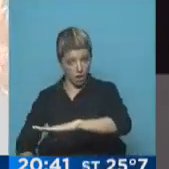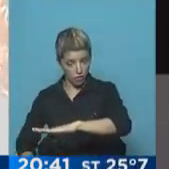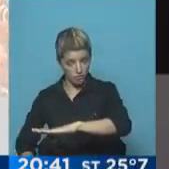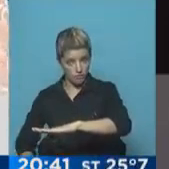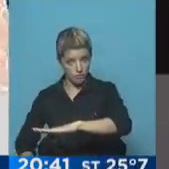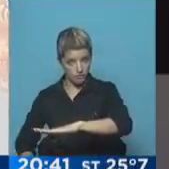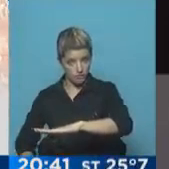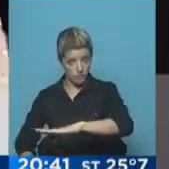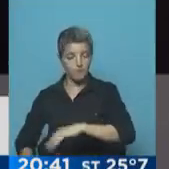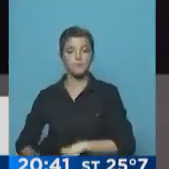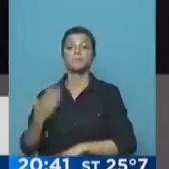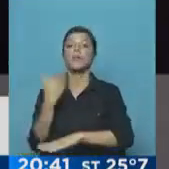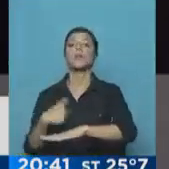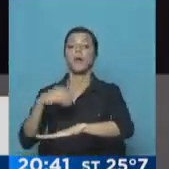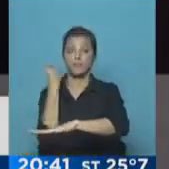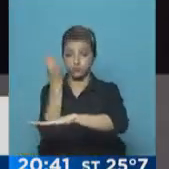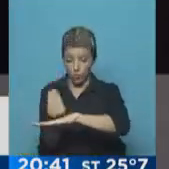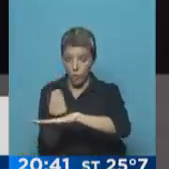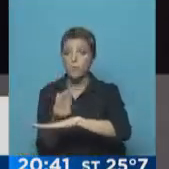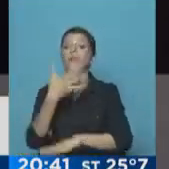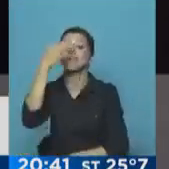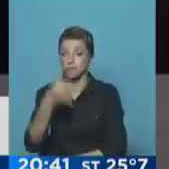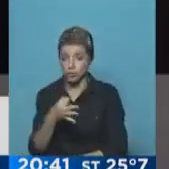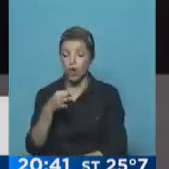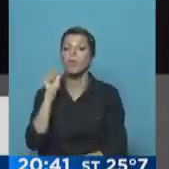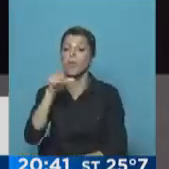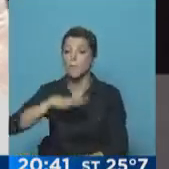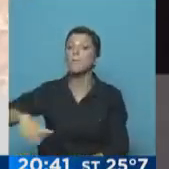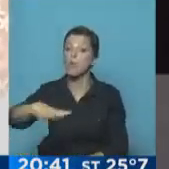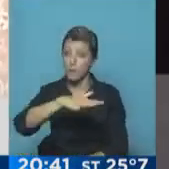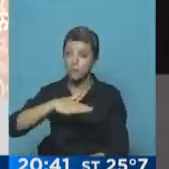que quienes nos suceden por imperio de la voluntad popular, sí,